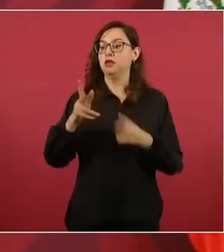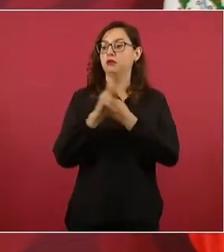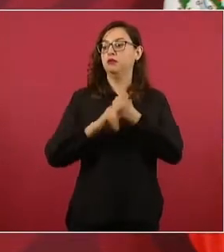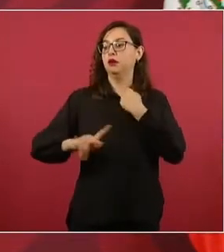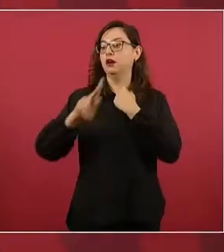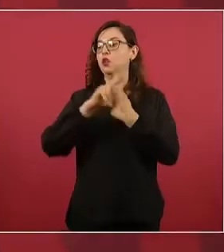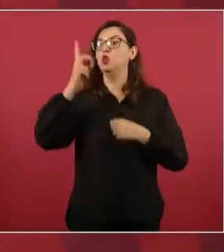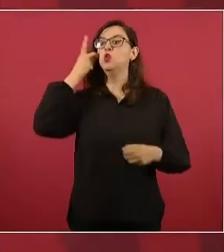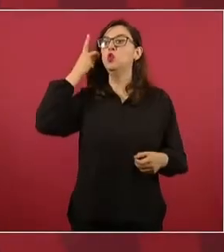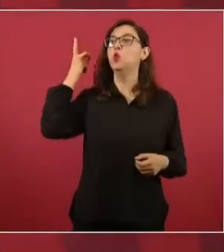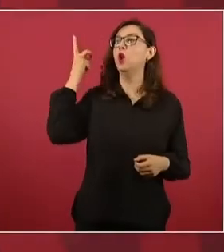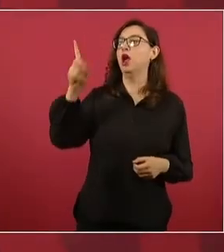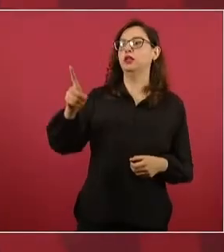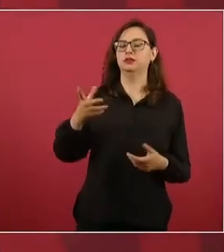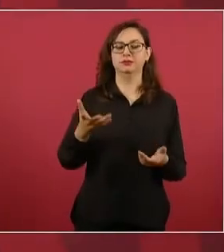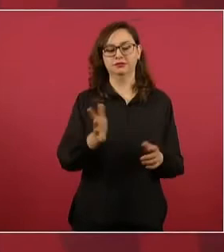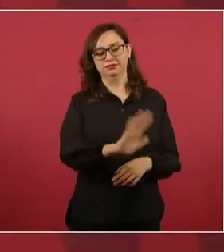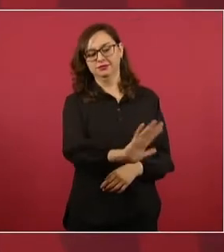enojados,